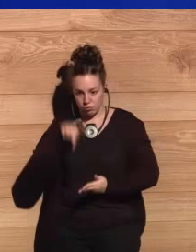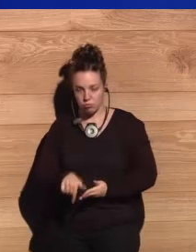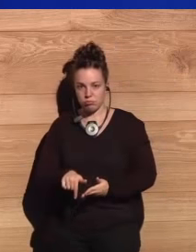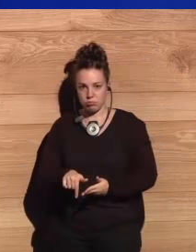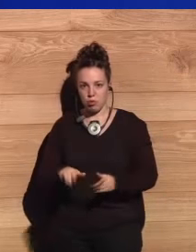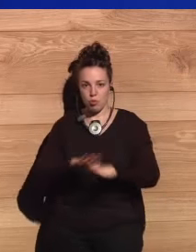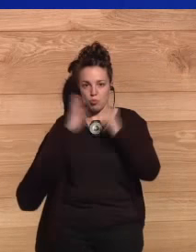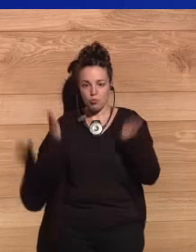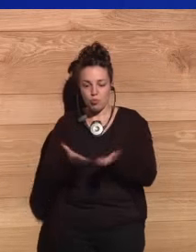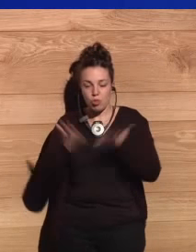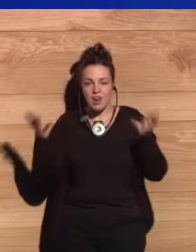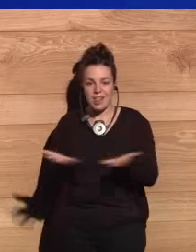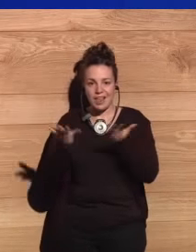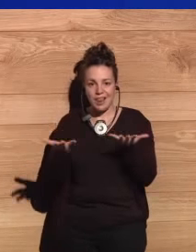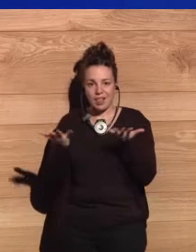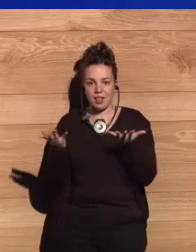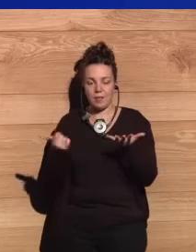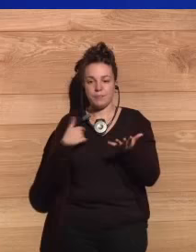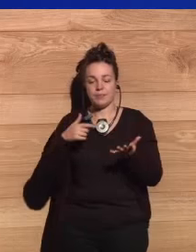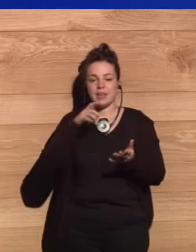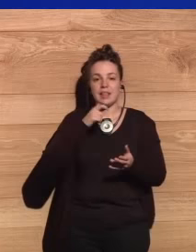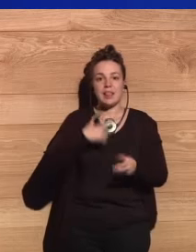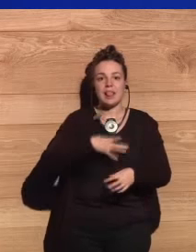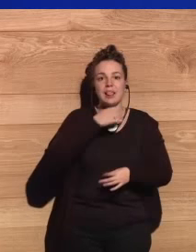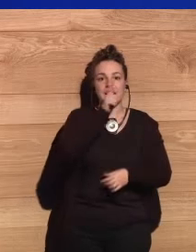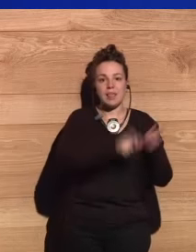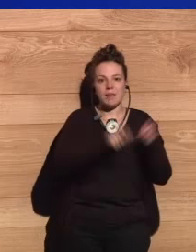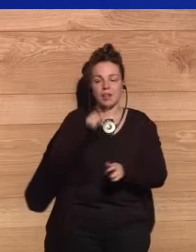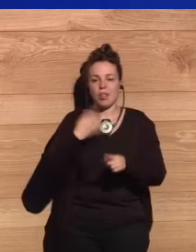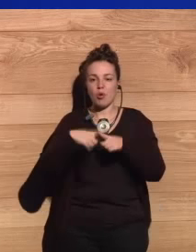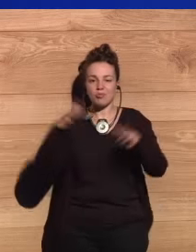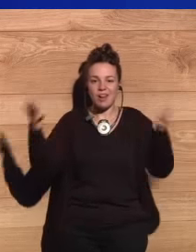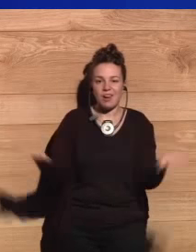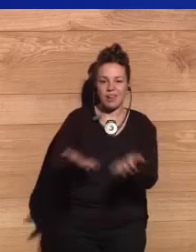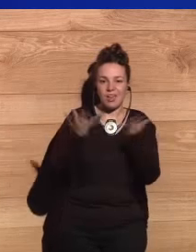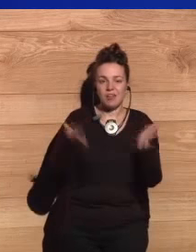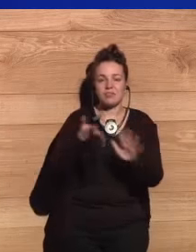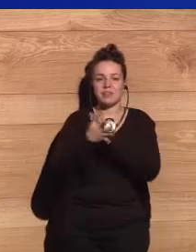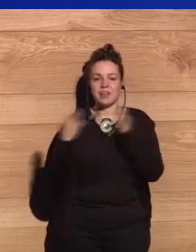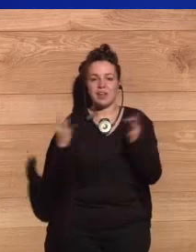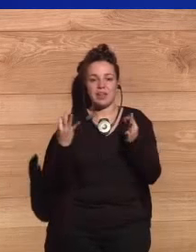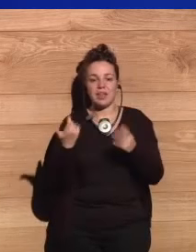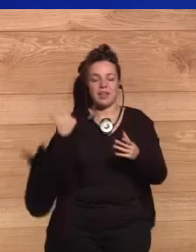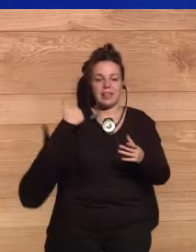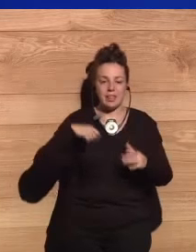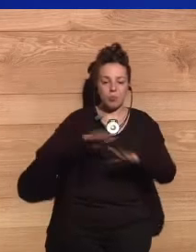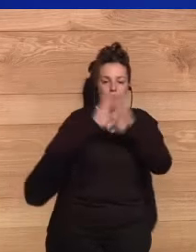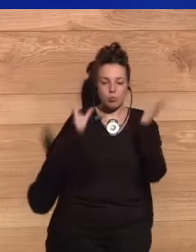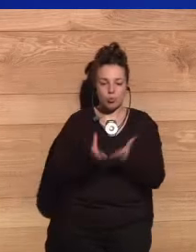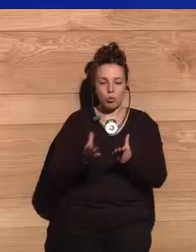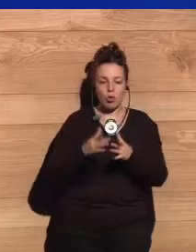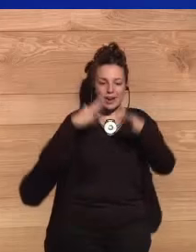el mundo de la ligereza, la civilización de lo ligero, es decir, encarnar en el mundo